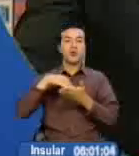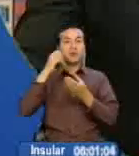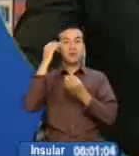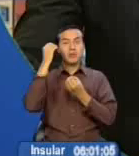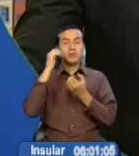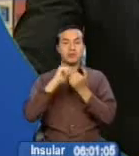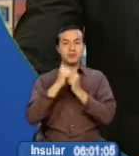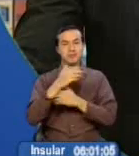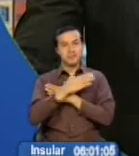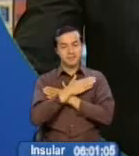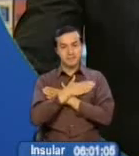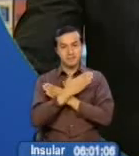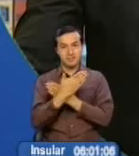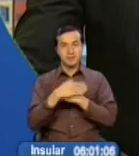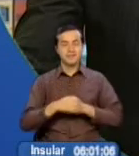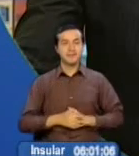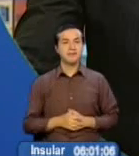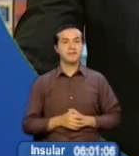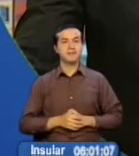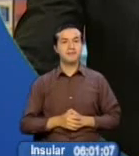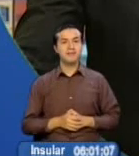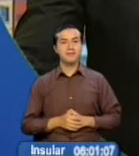deportiva. Un abrazo.